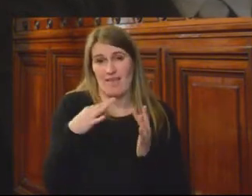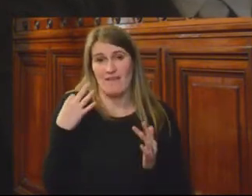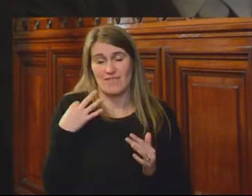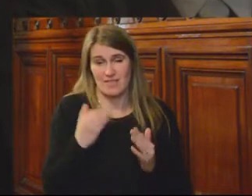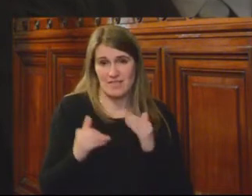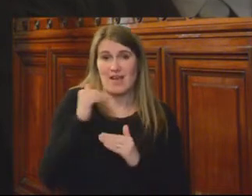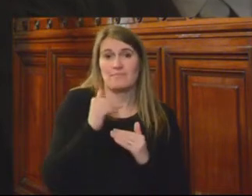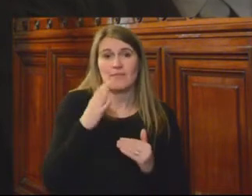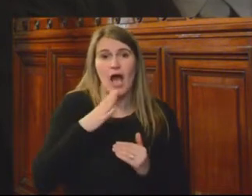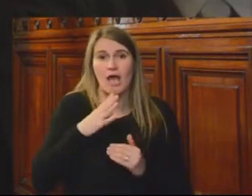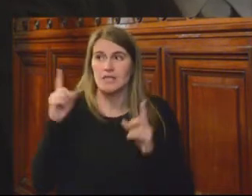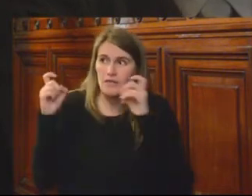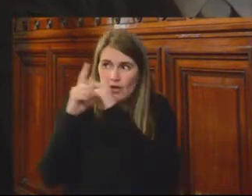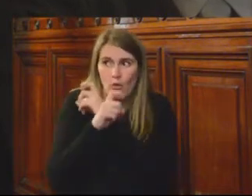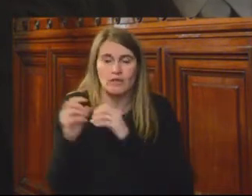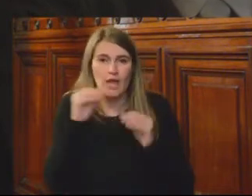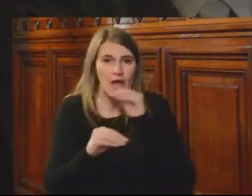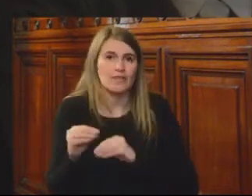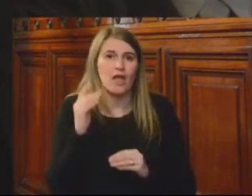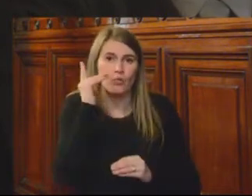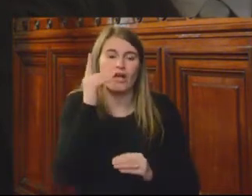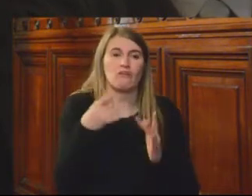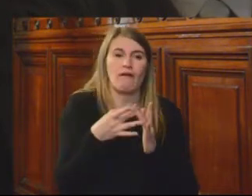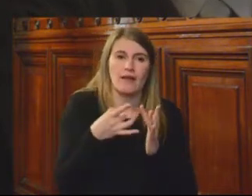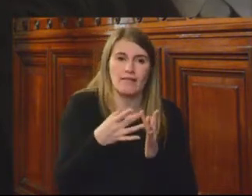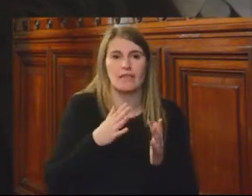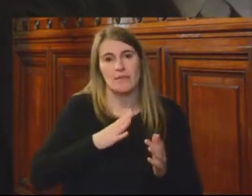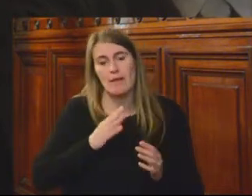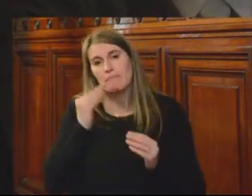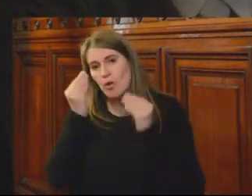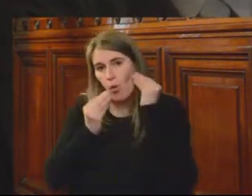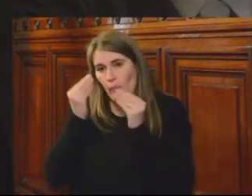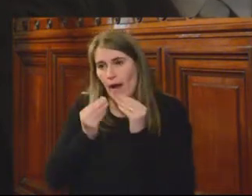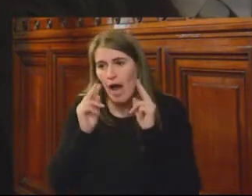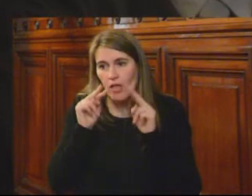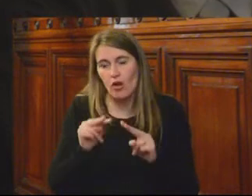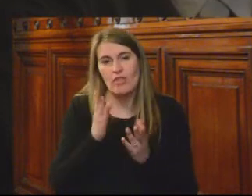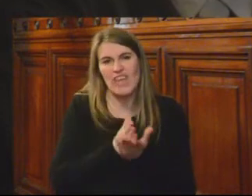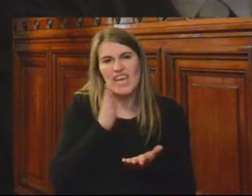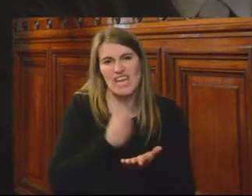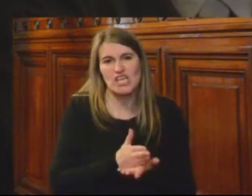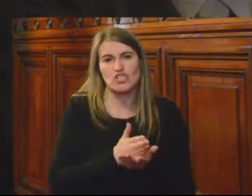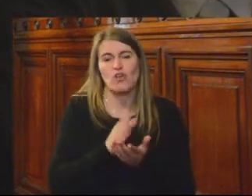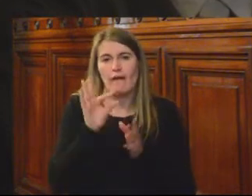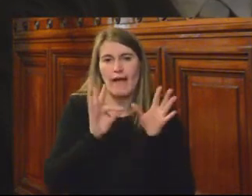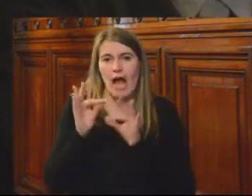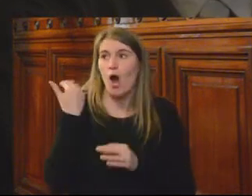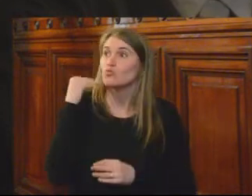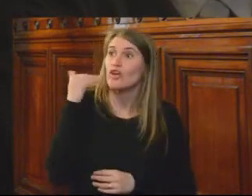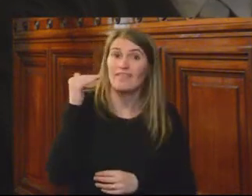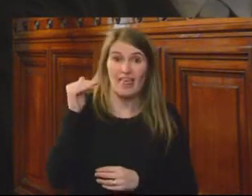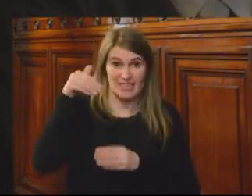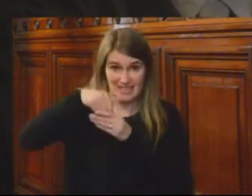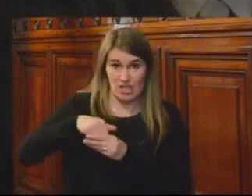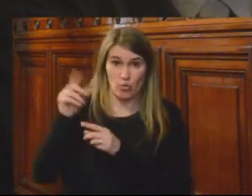poniendo dificultad en el ejercicio de una educación de calidad. Vemos también con preocupación la limitación del ejercicio del derecho a la elección de nuestras autoridades universitarias